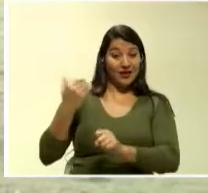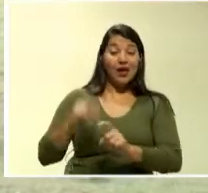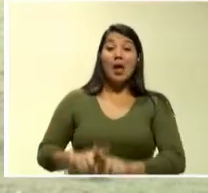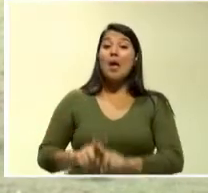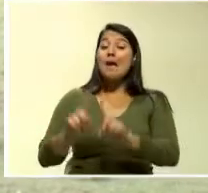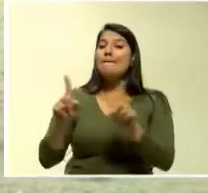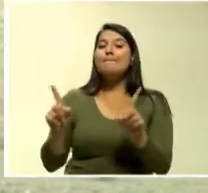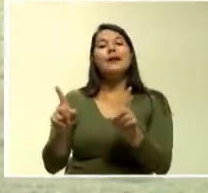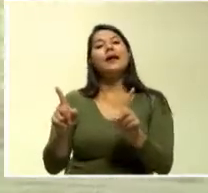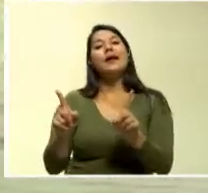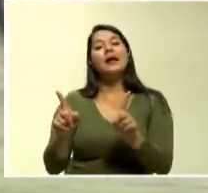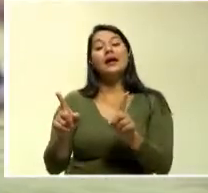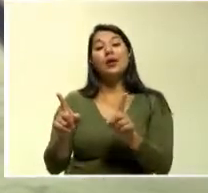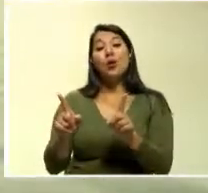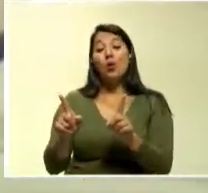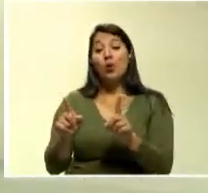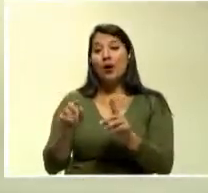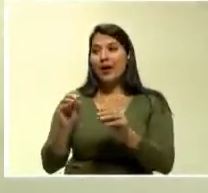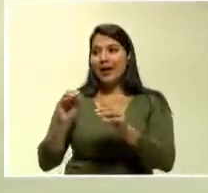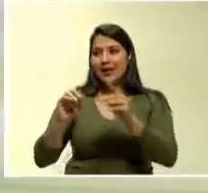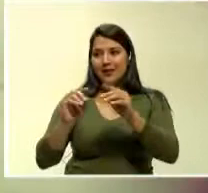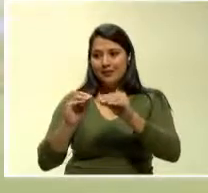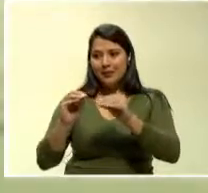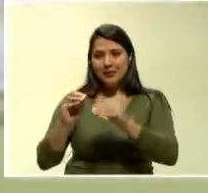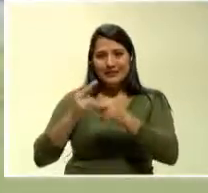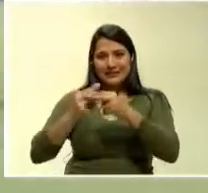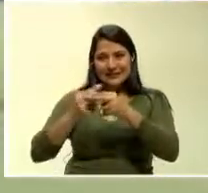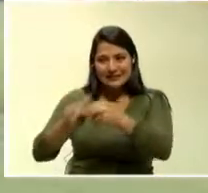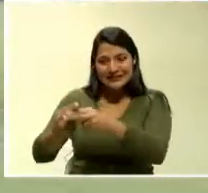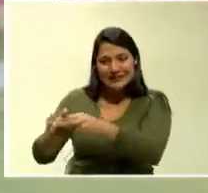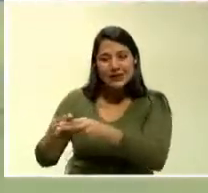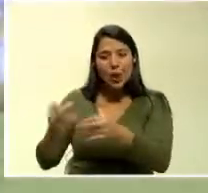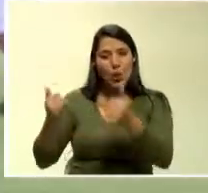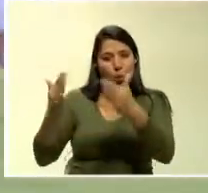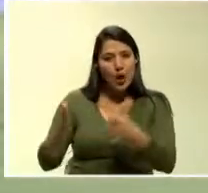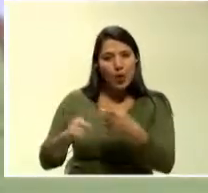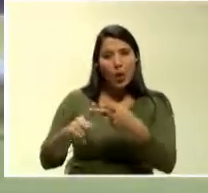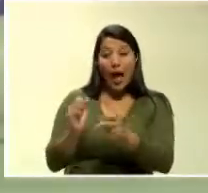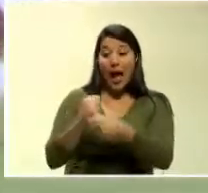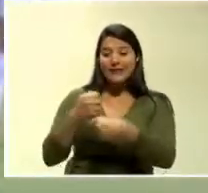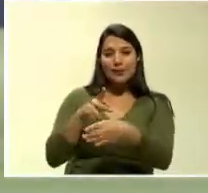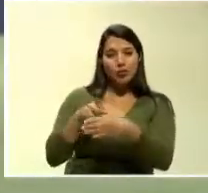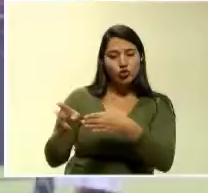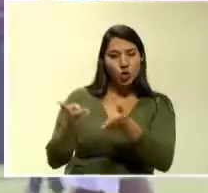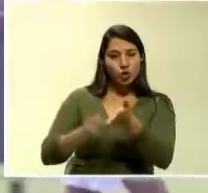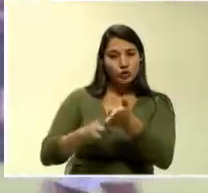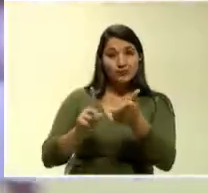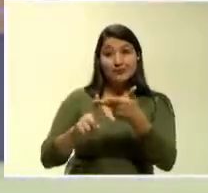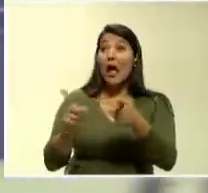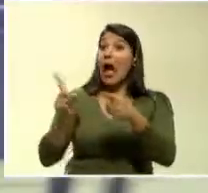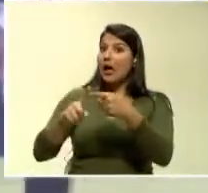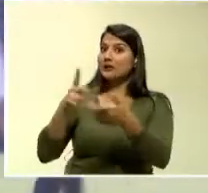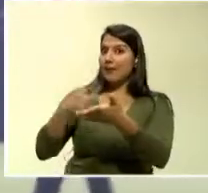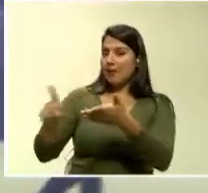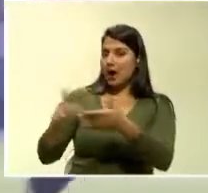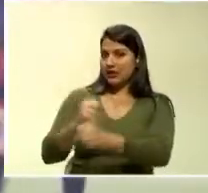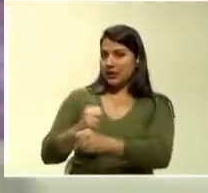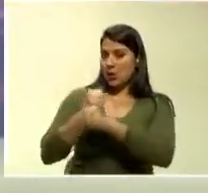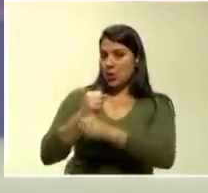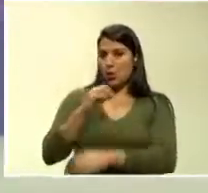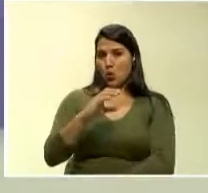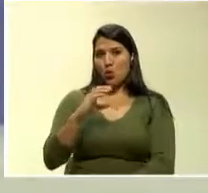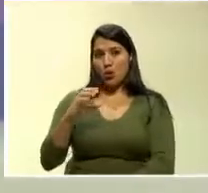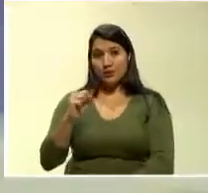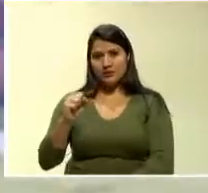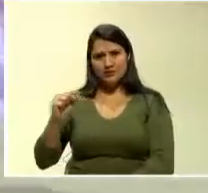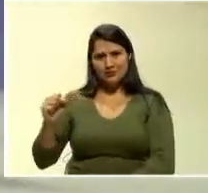provoca el movido mercado de fichajes, la profesionalización de contratos y hasta la cotización de las jugadoras ante la caja son